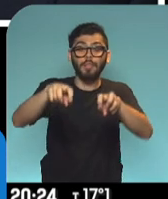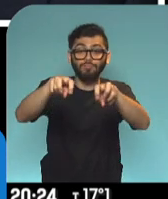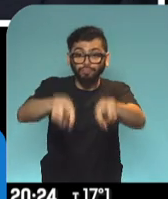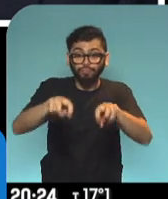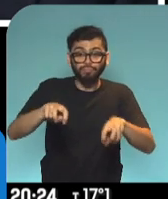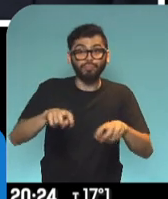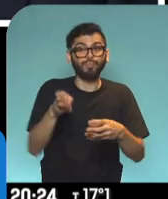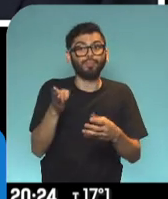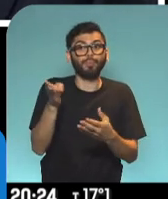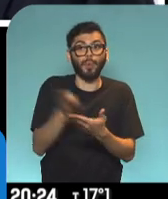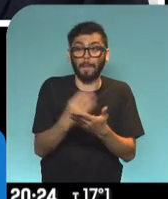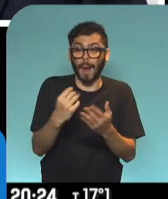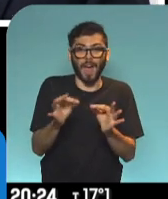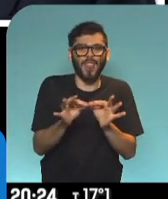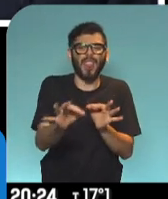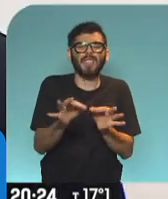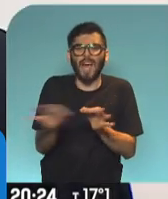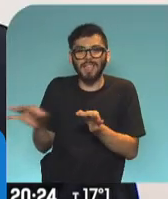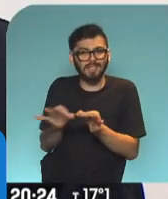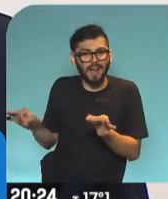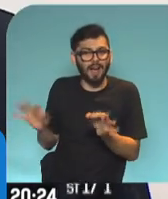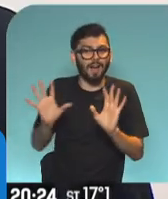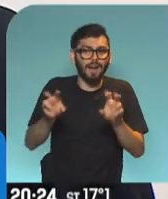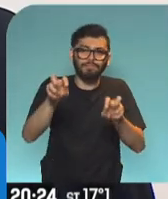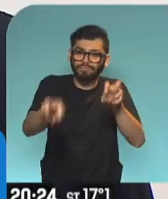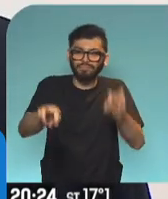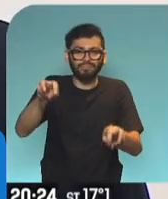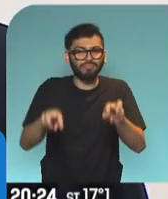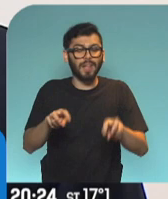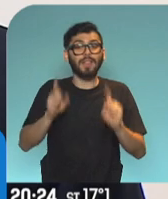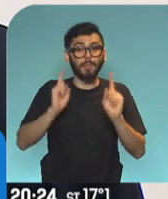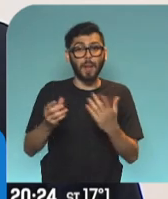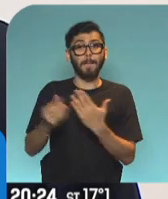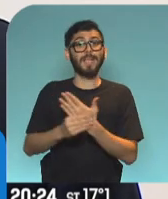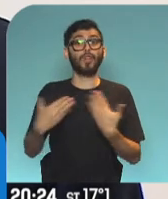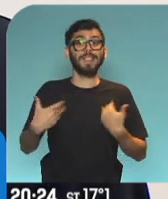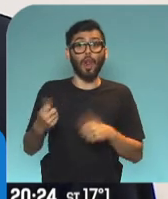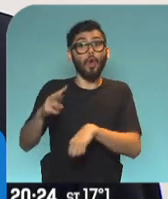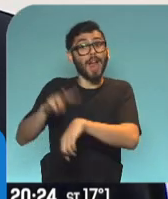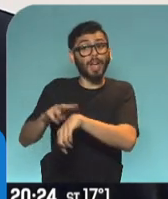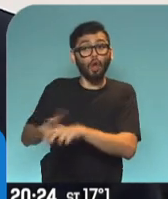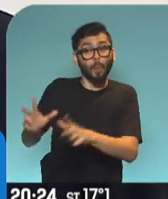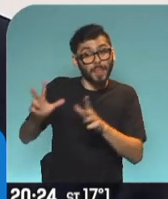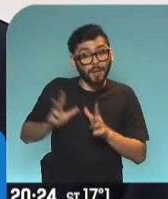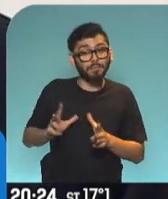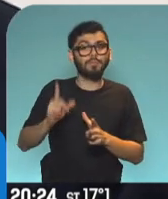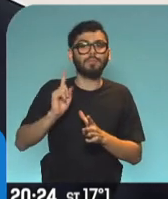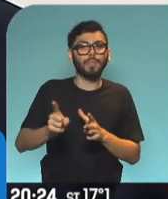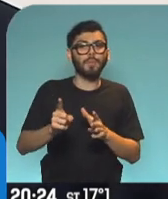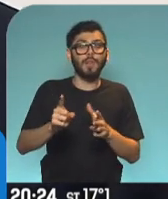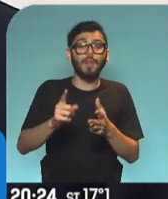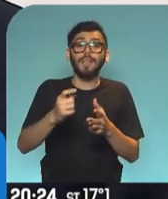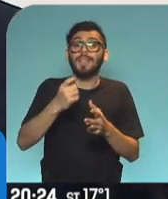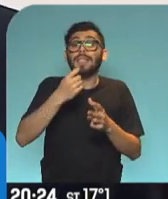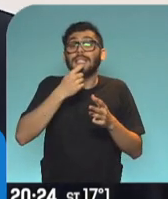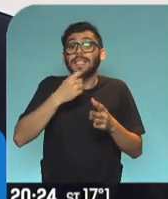para mantener la distancia interna, pero también, por sugerencia del Ministerio de Salud, tener un lugar predispuesto para que en caso